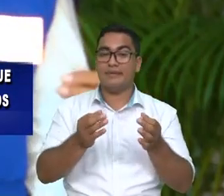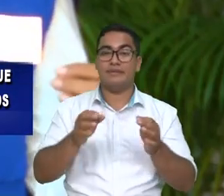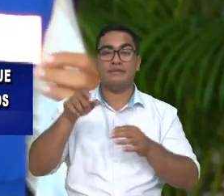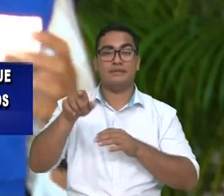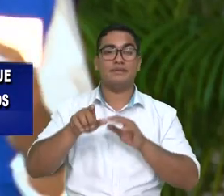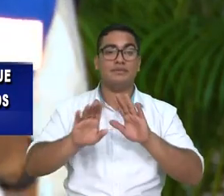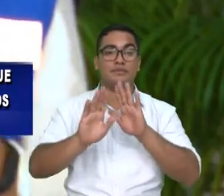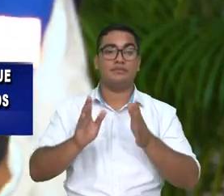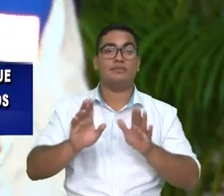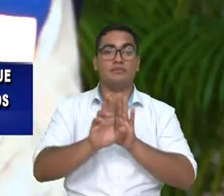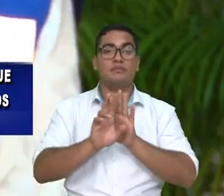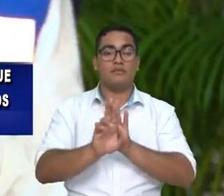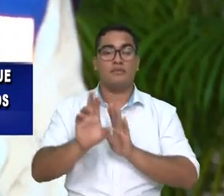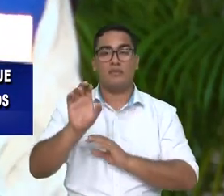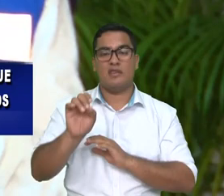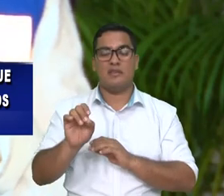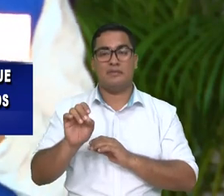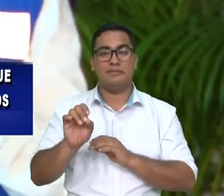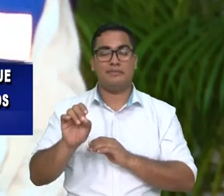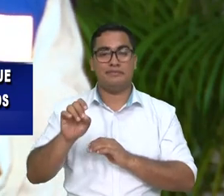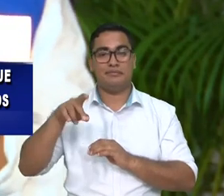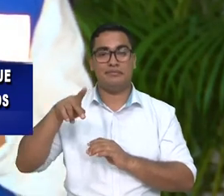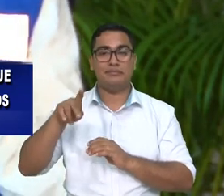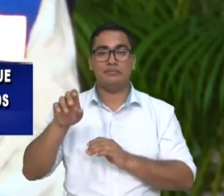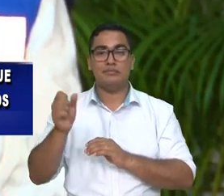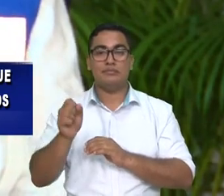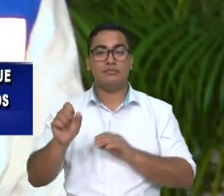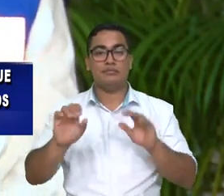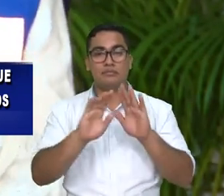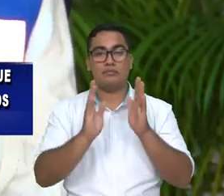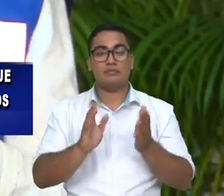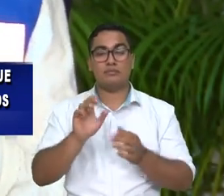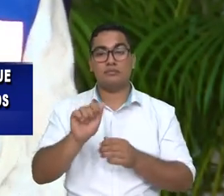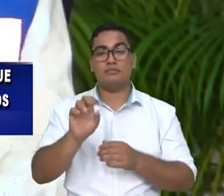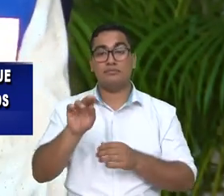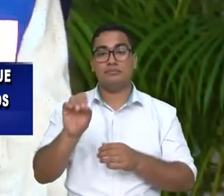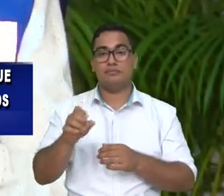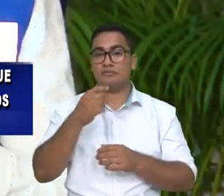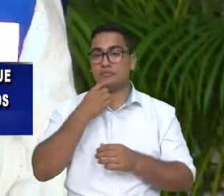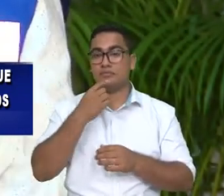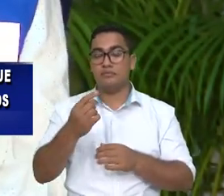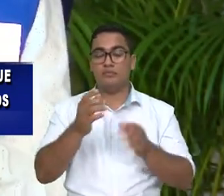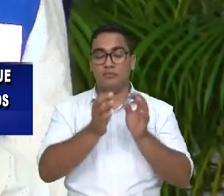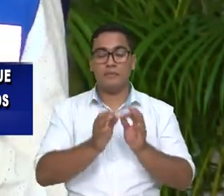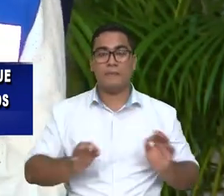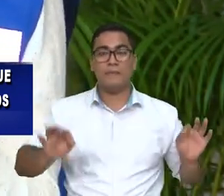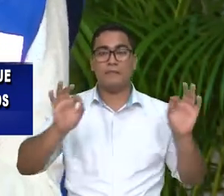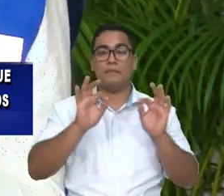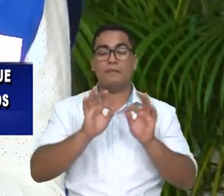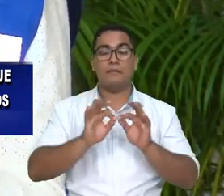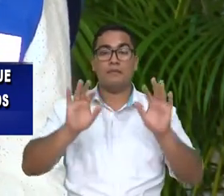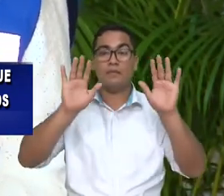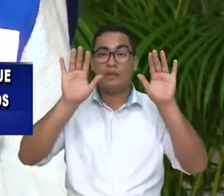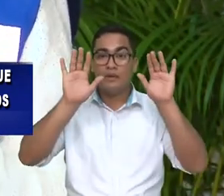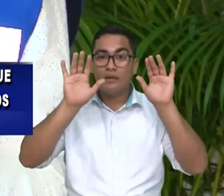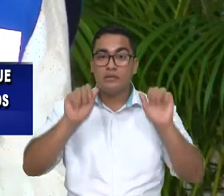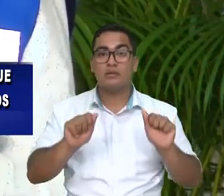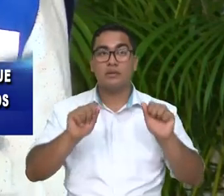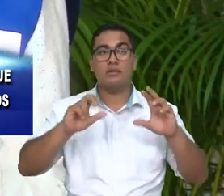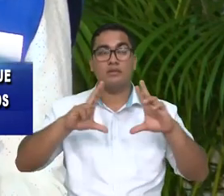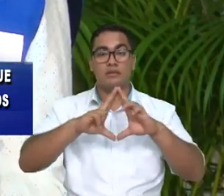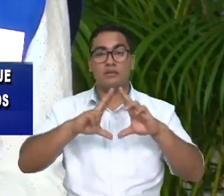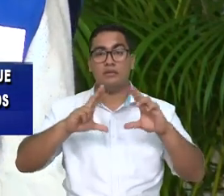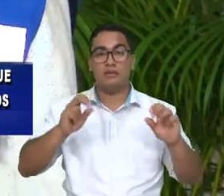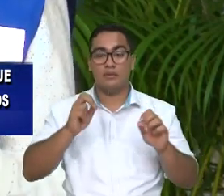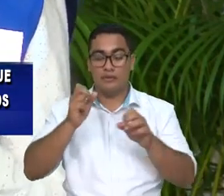Organización Panamericana de la Salud, Ana Solís Ortega. Ella decía algo muy interesante. Ya están listas las pruebas, pues gracias